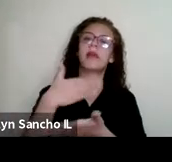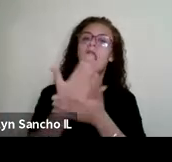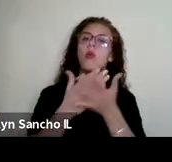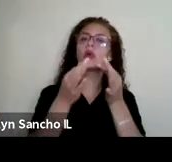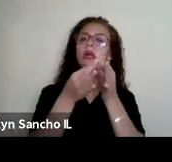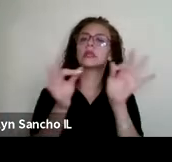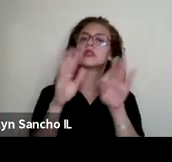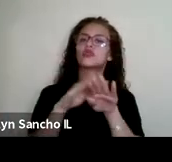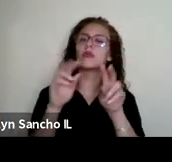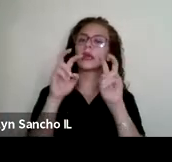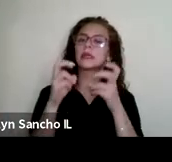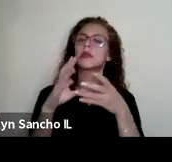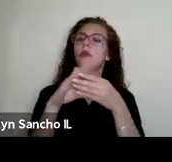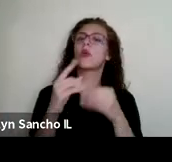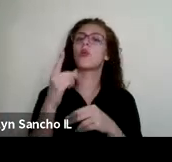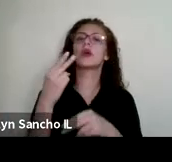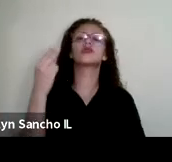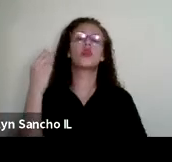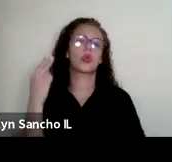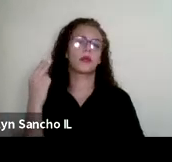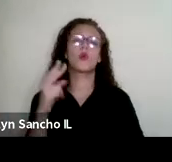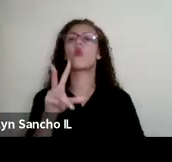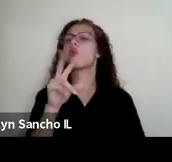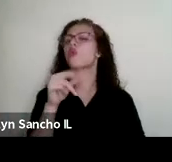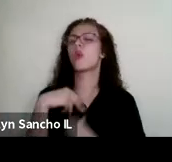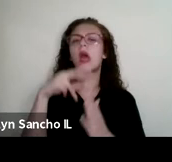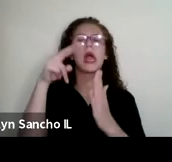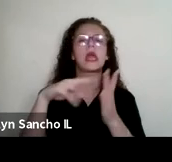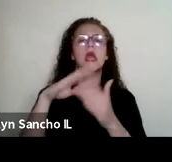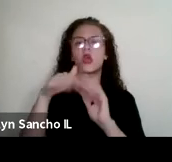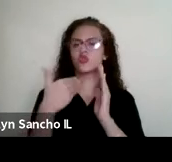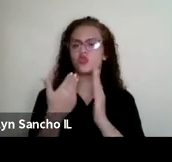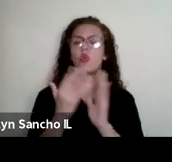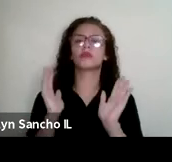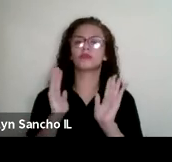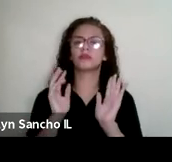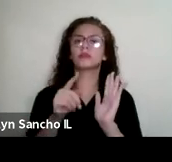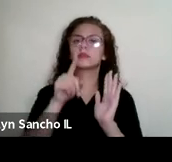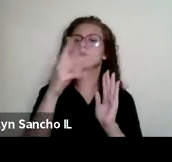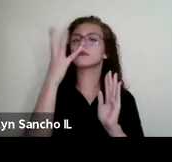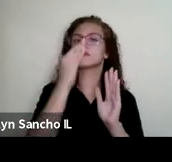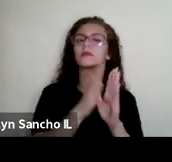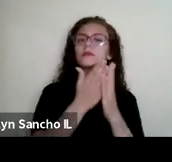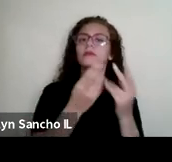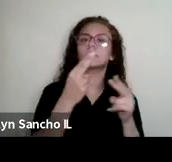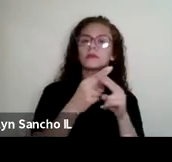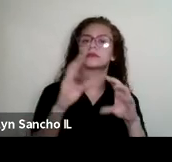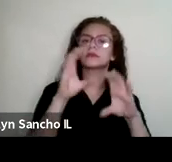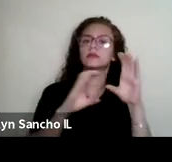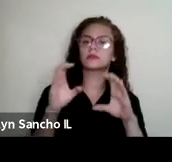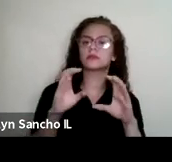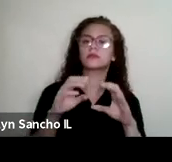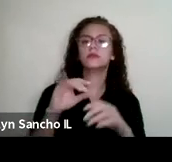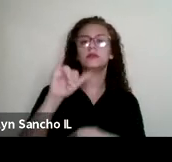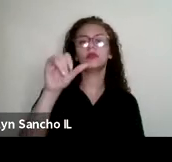tema de contar una sola historia. No los voy a leer todos, viene de este hermoso libro que se llama Científicas, de